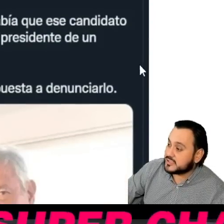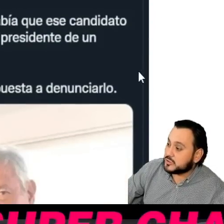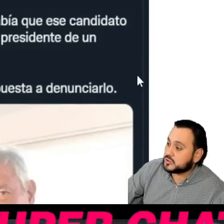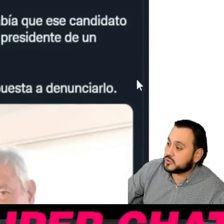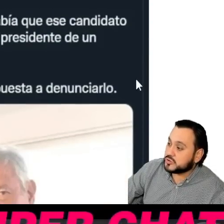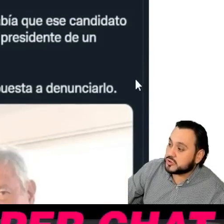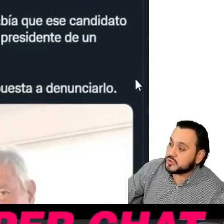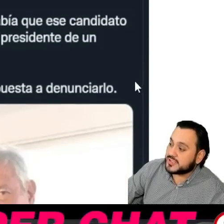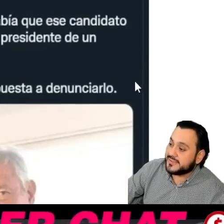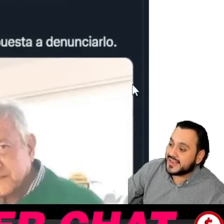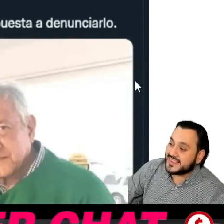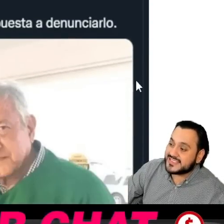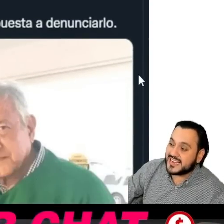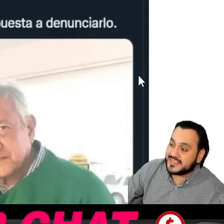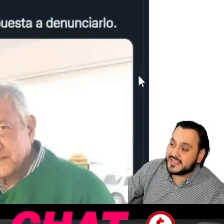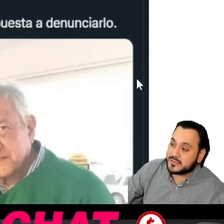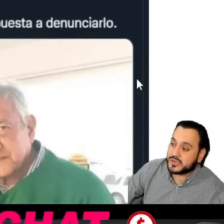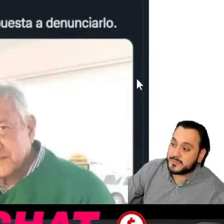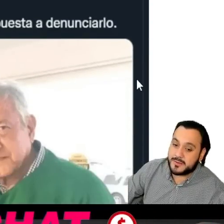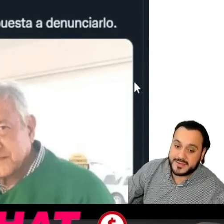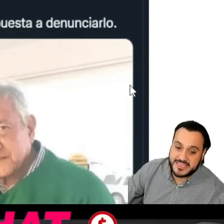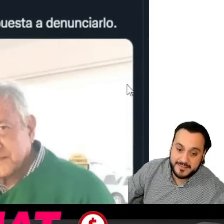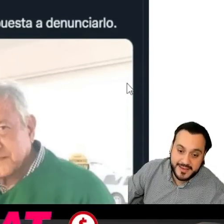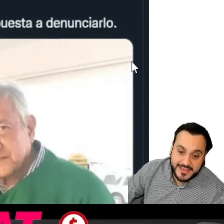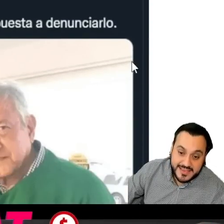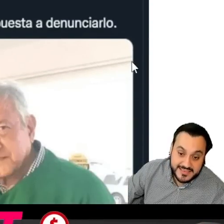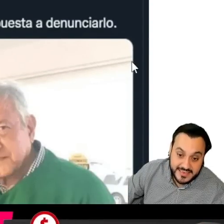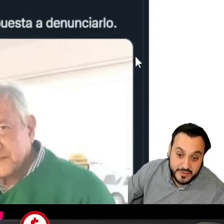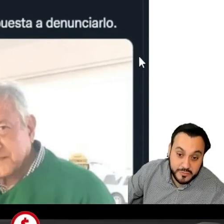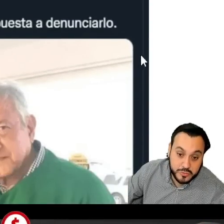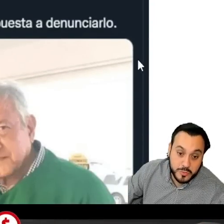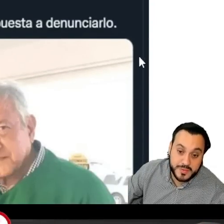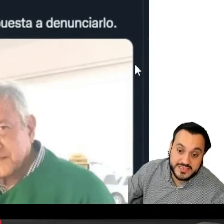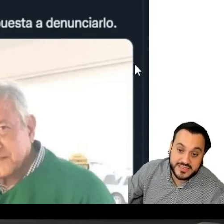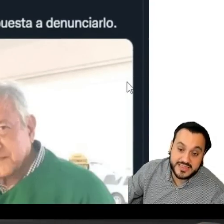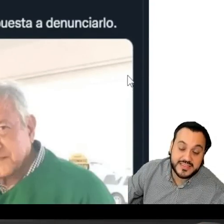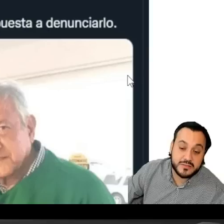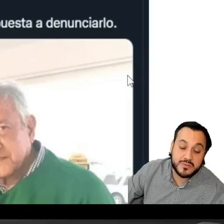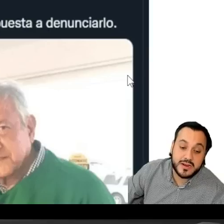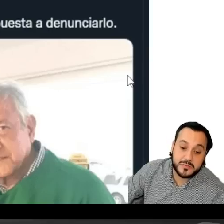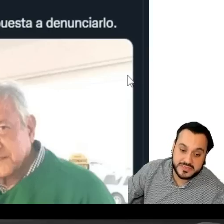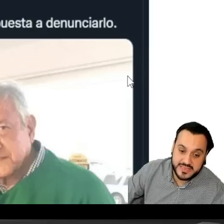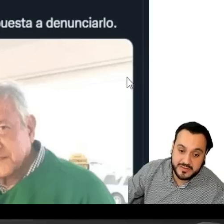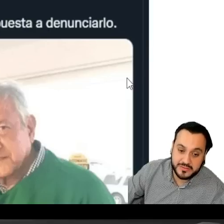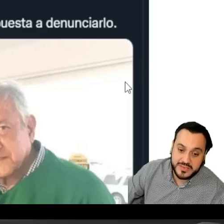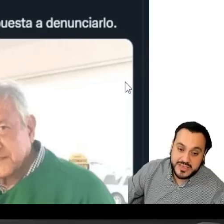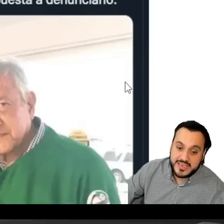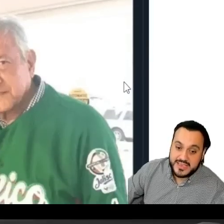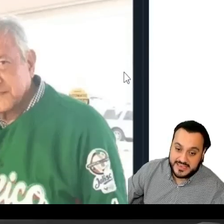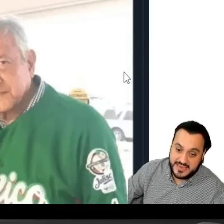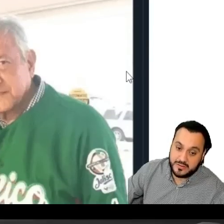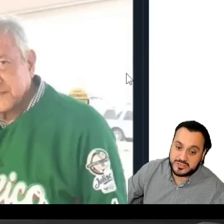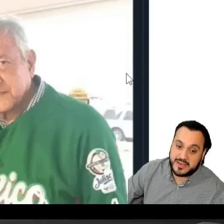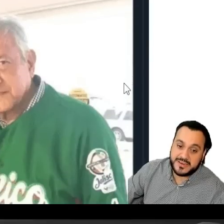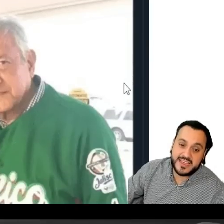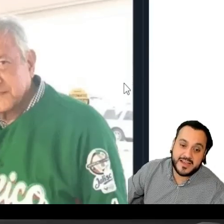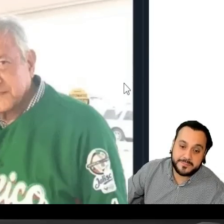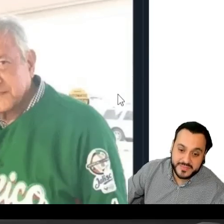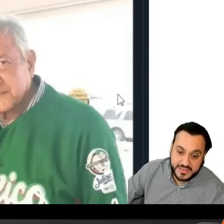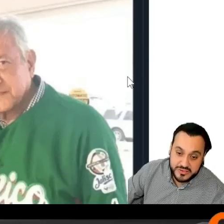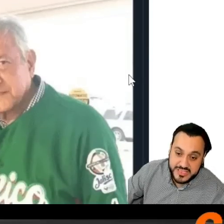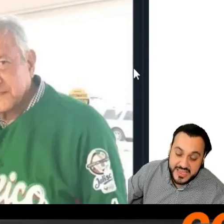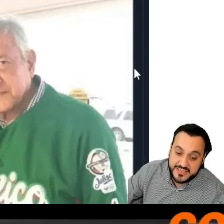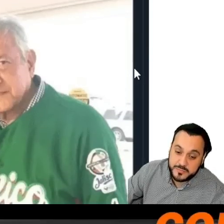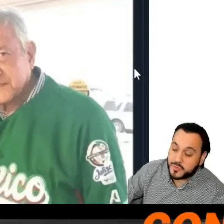2018 yo no sabía que ese candidato que me abrazaba sería el futuro presidente de un narcoestado y él no sabría